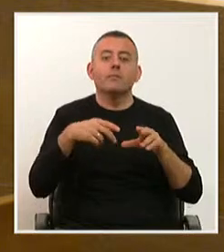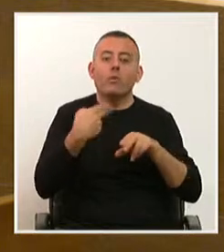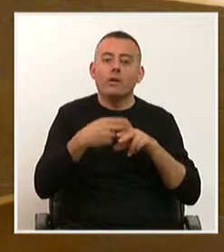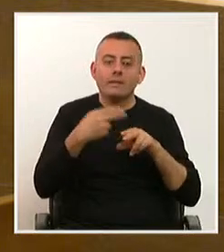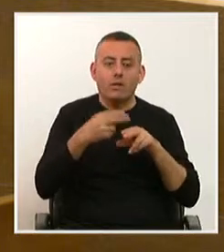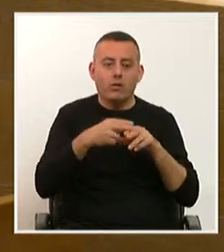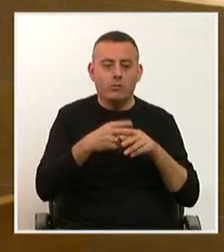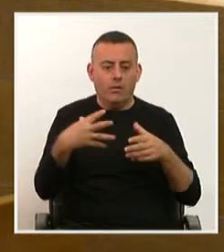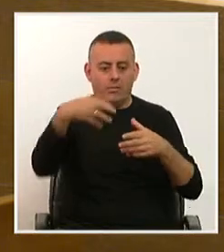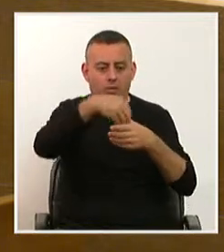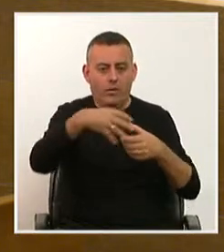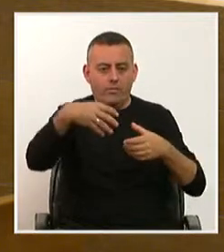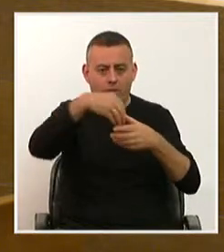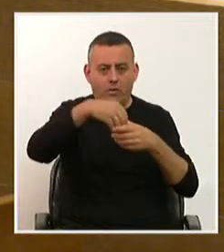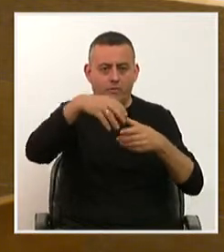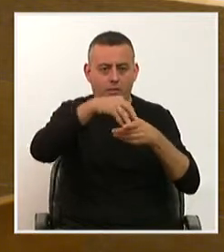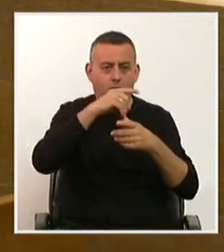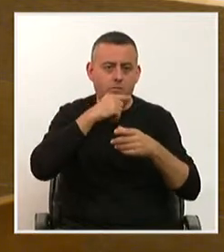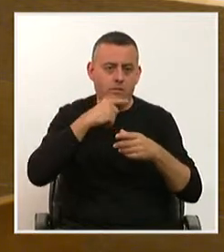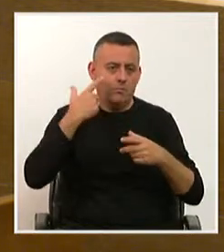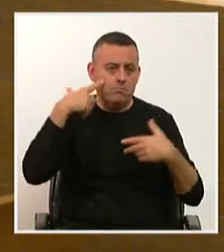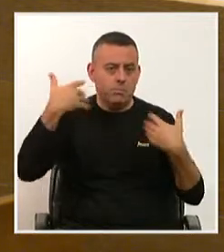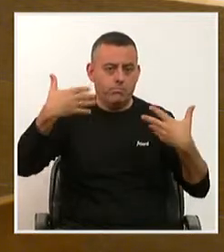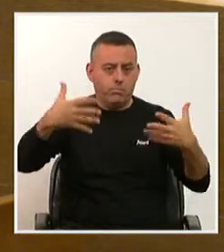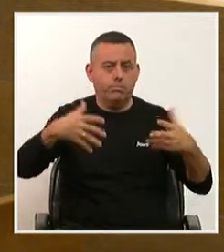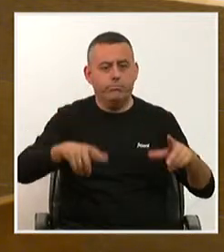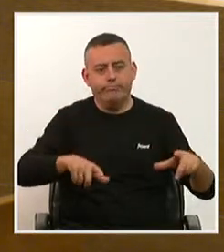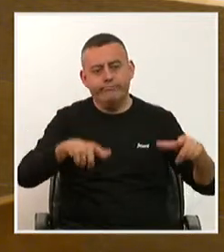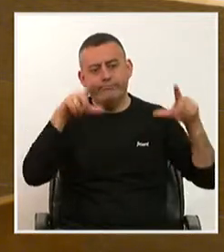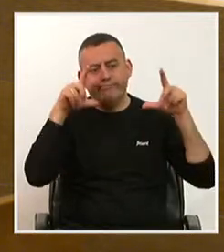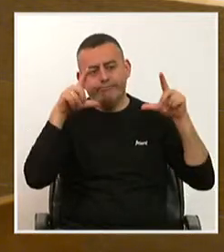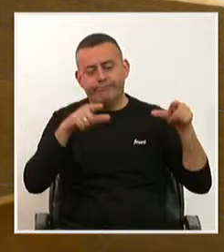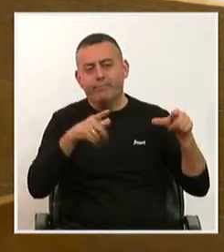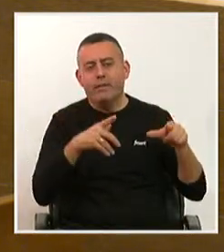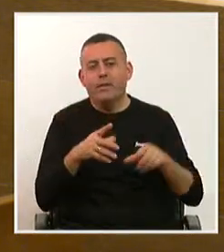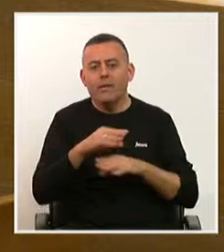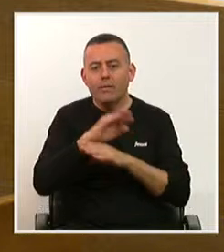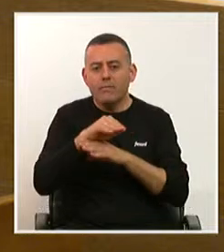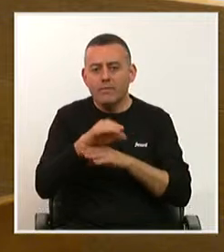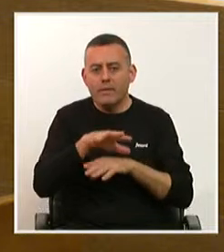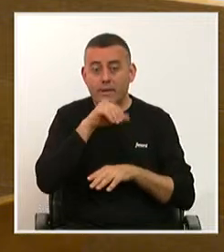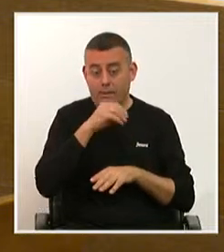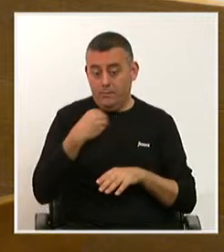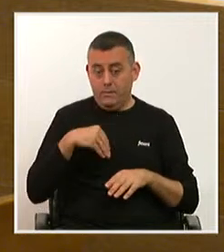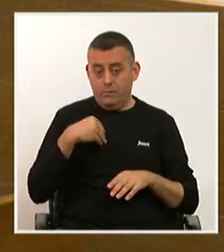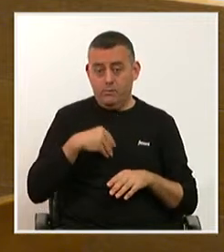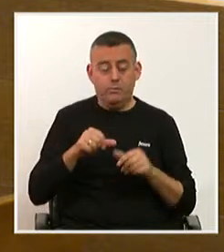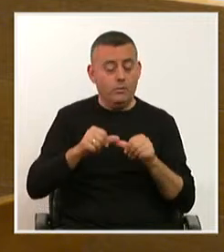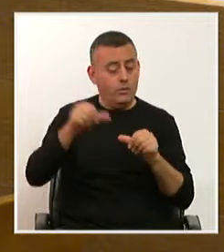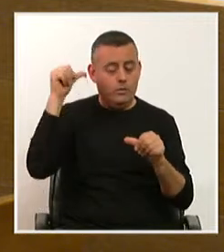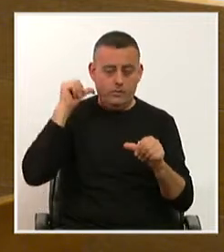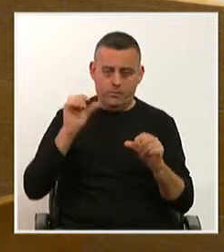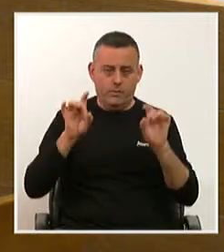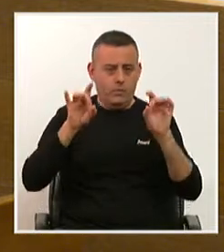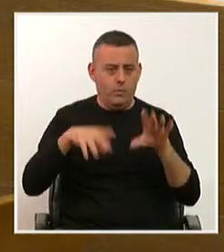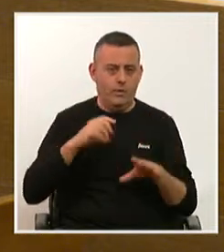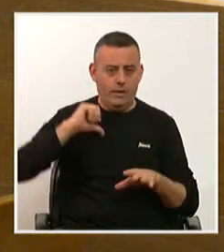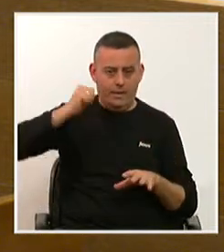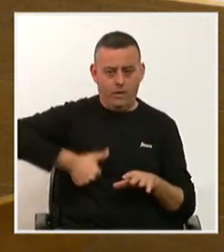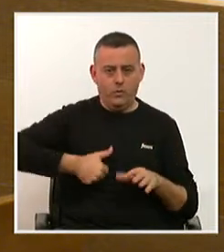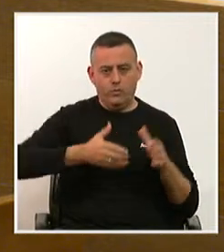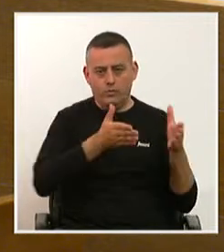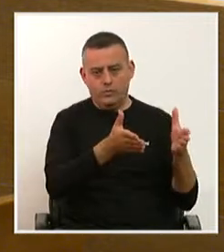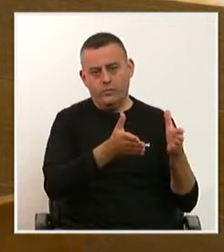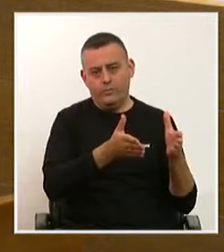demuestra que vienen a defender a los de siempre a a los señoritos a los que no tienen casas de apuestas y se vuelve a demostrar una vez más